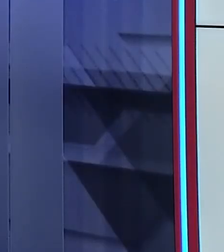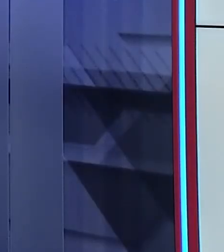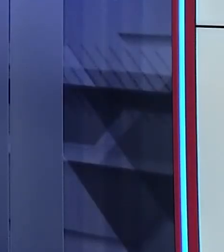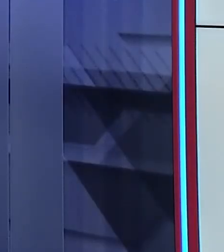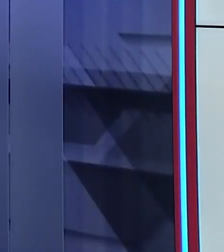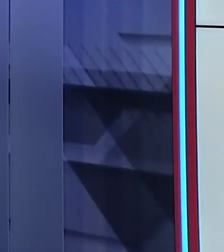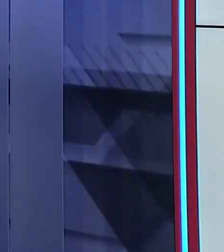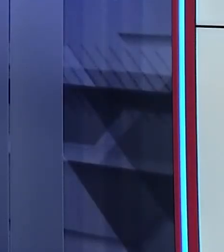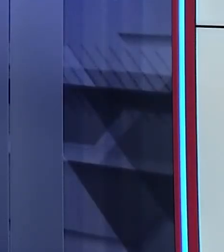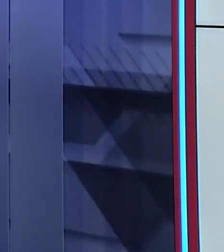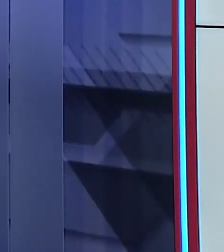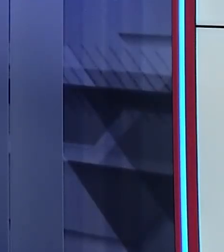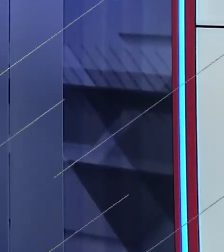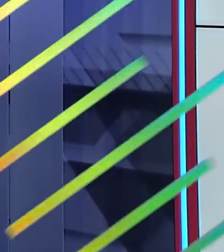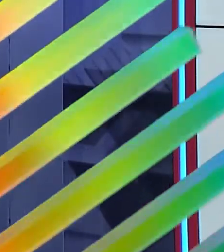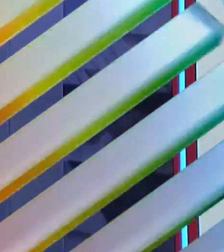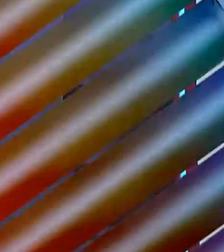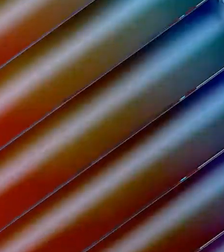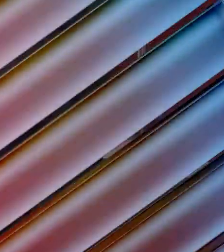¿Necesitas ayuda?